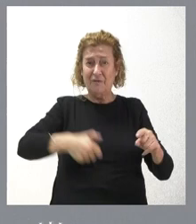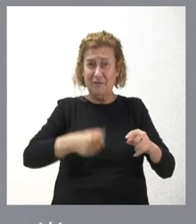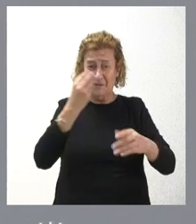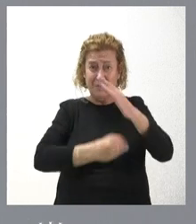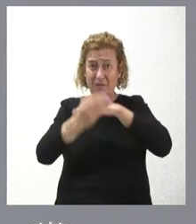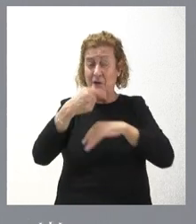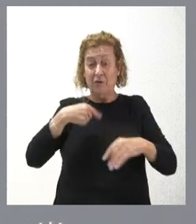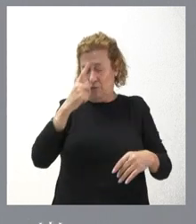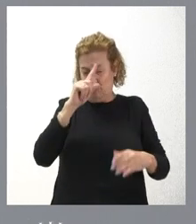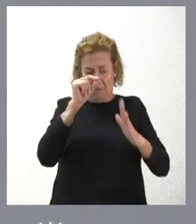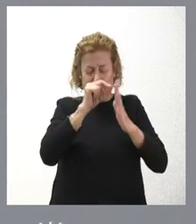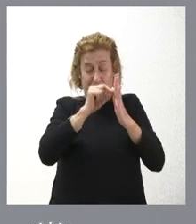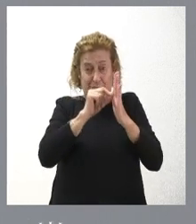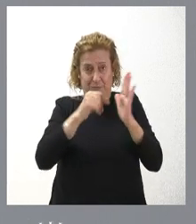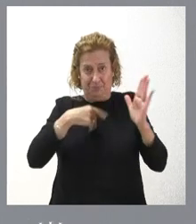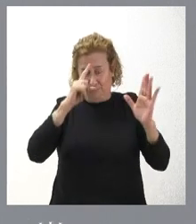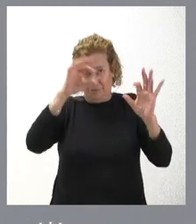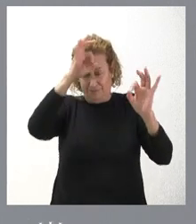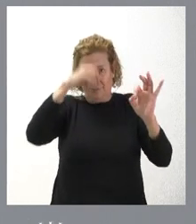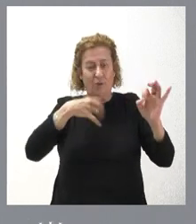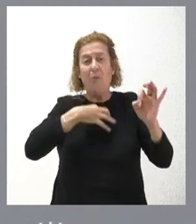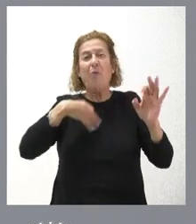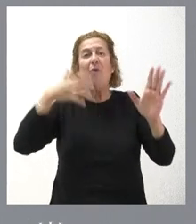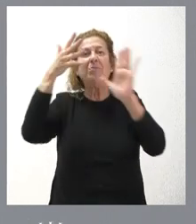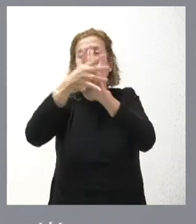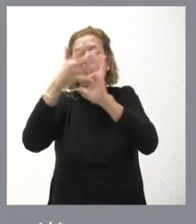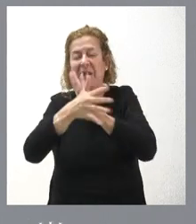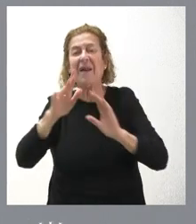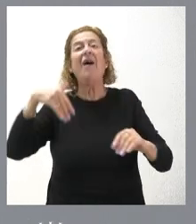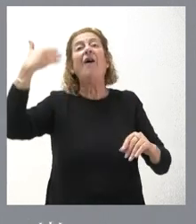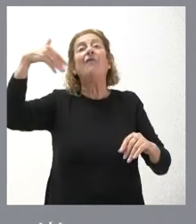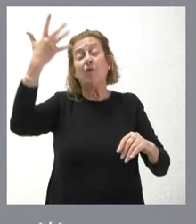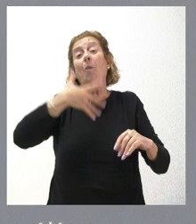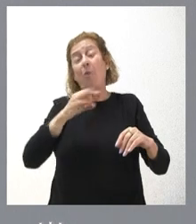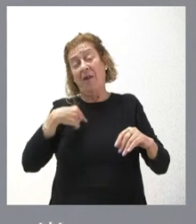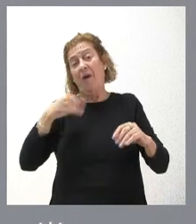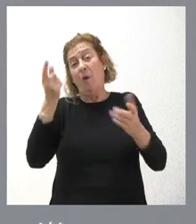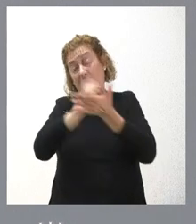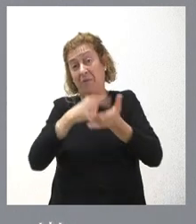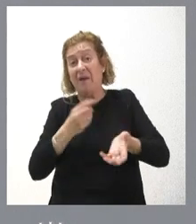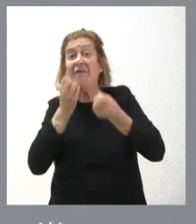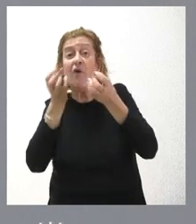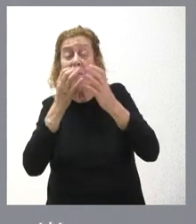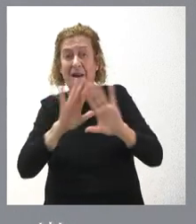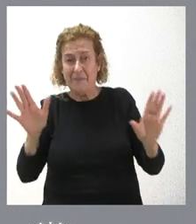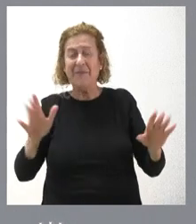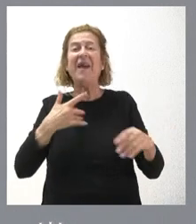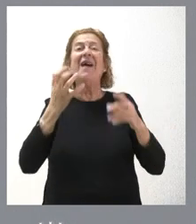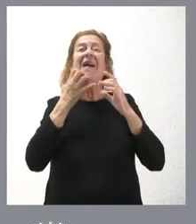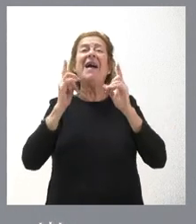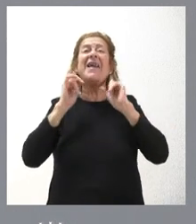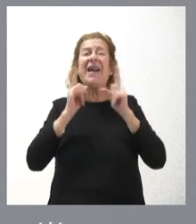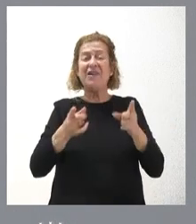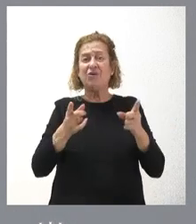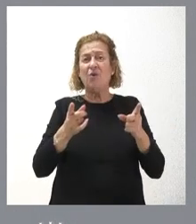y por tanto no le voy a poder contestar con más detalle Le podremos informar y y lo último en el caso concreto